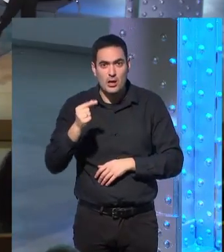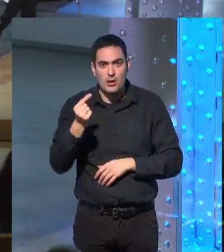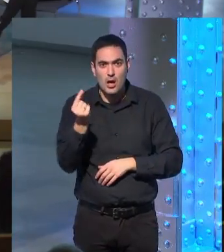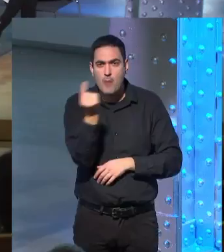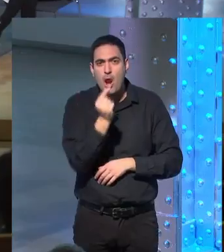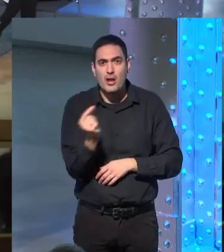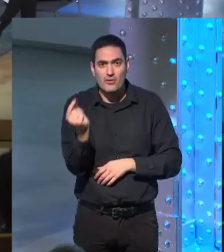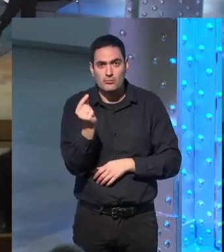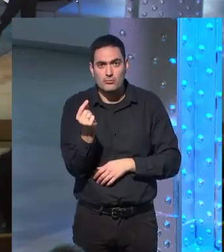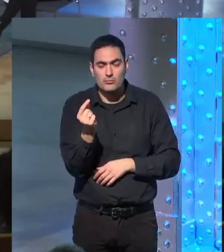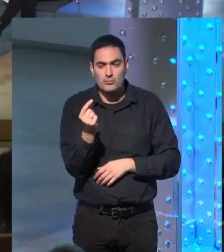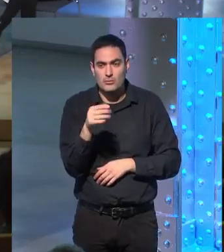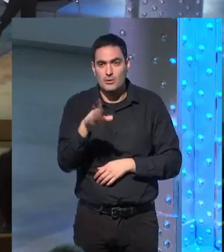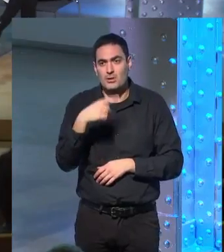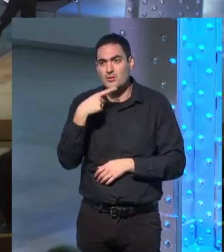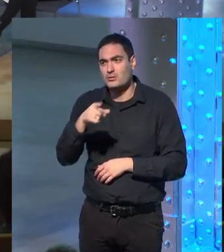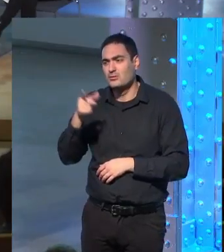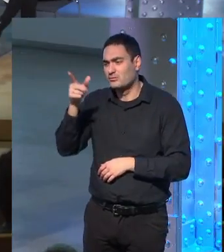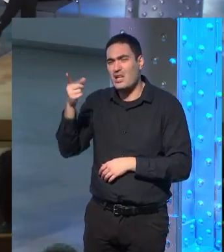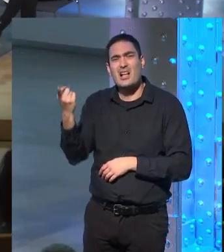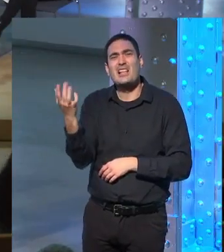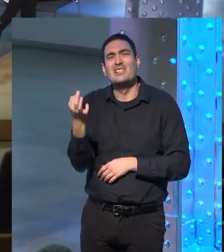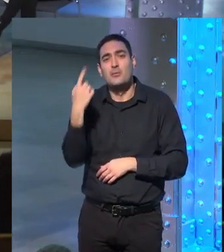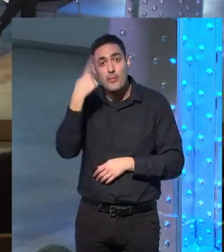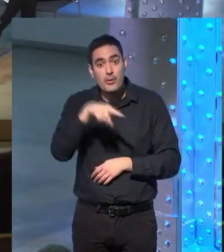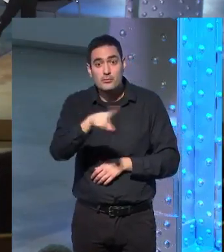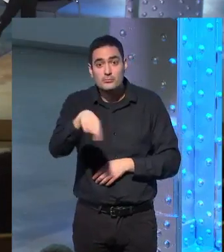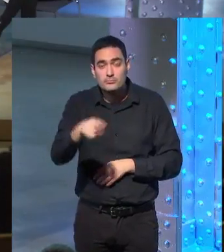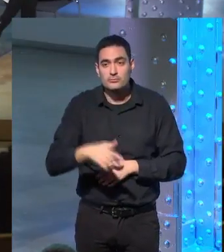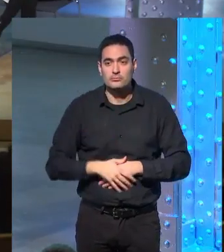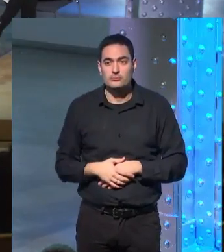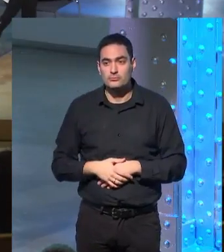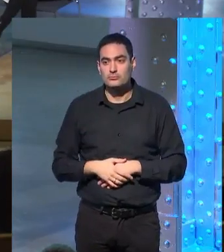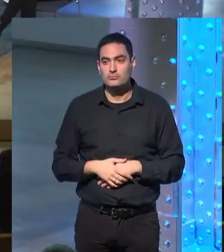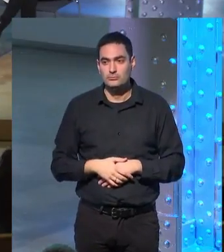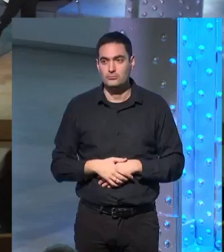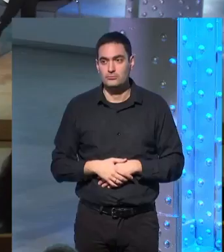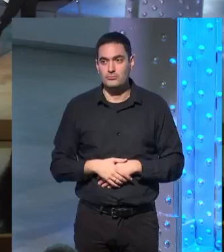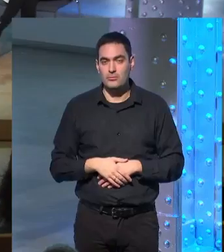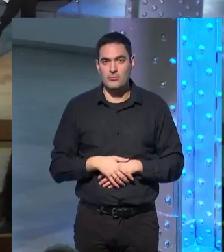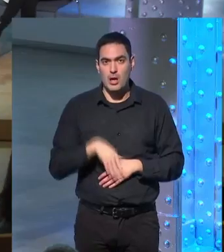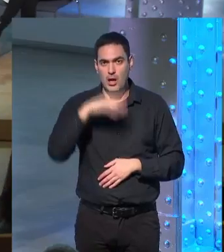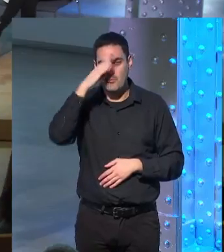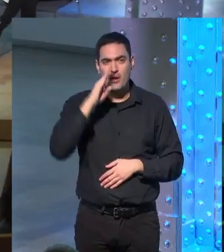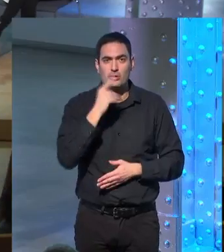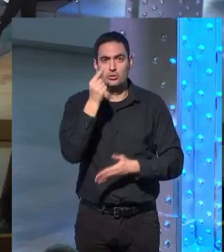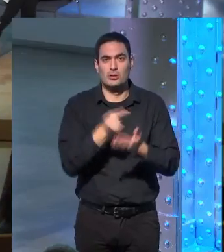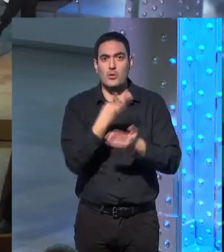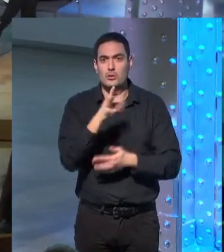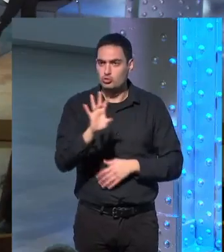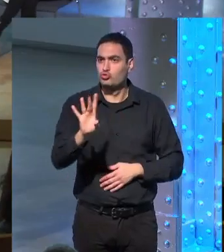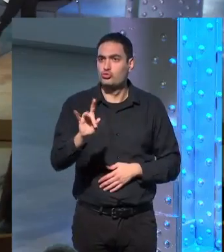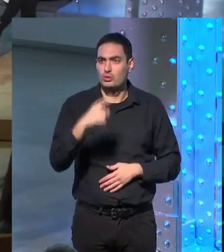de un chaval, y dije a él, ¿alguien sabe lo que es esto? Estaban como 40 padres, solo uno me